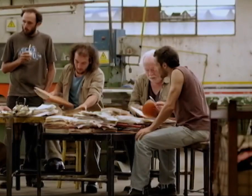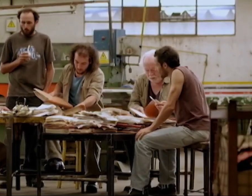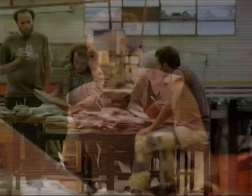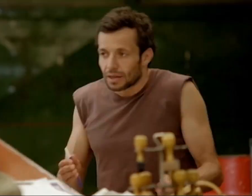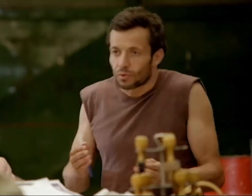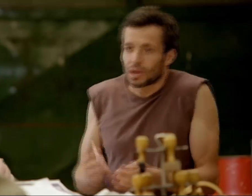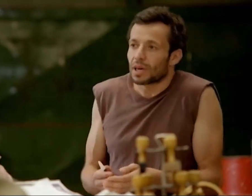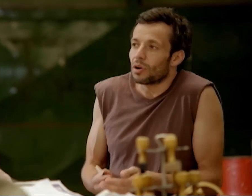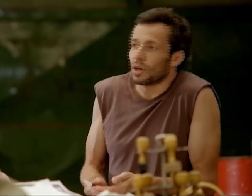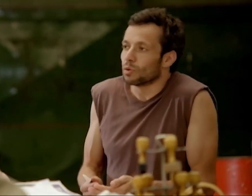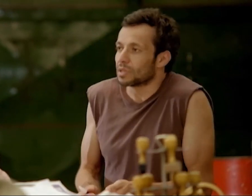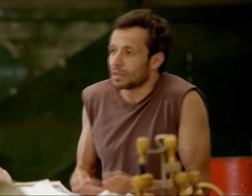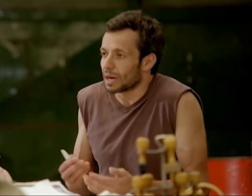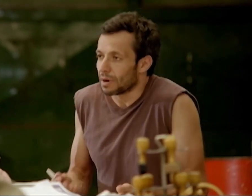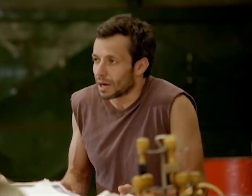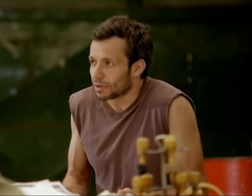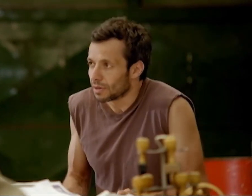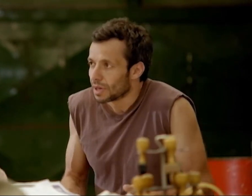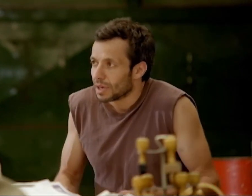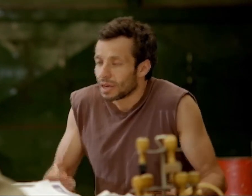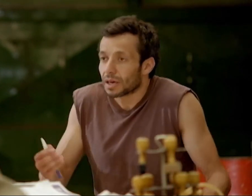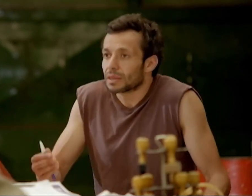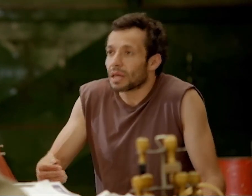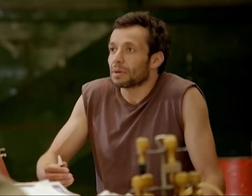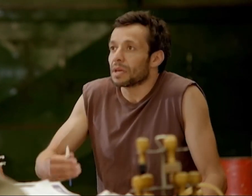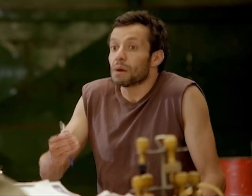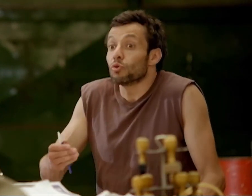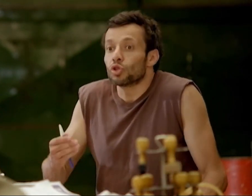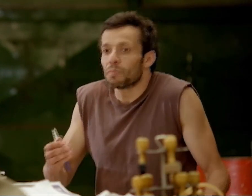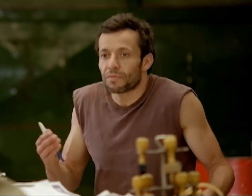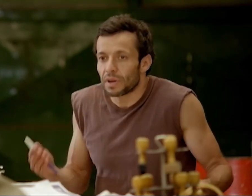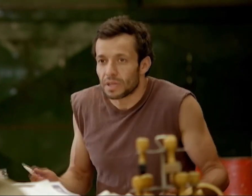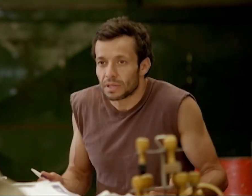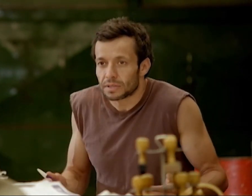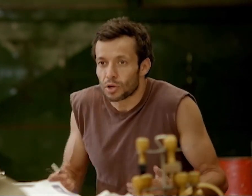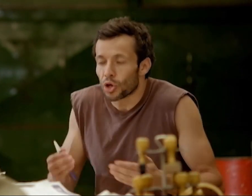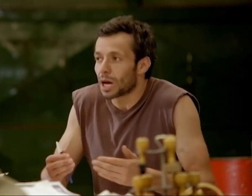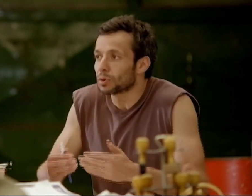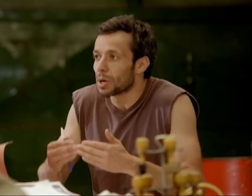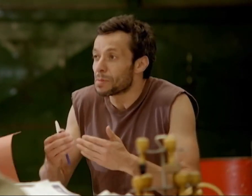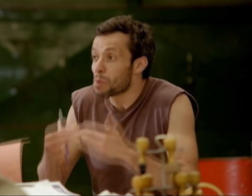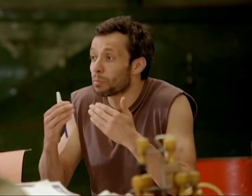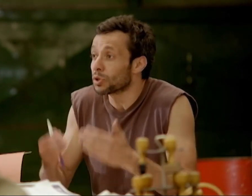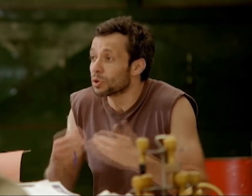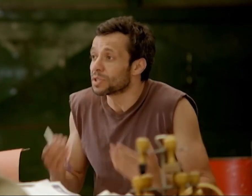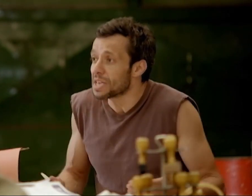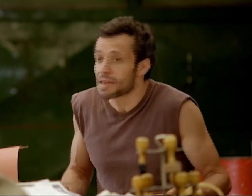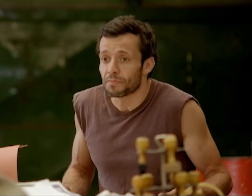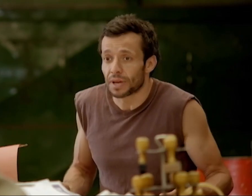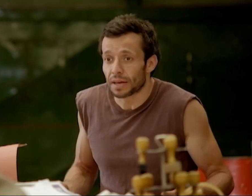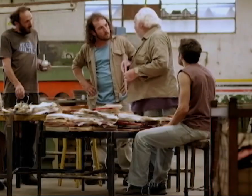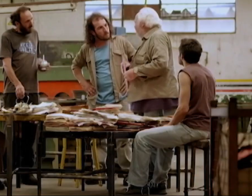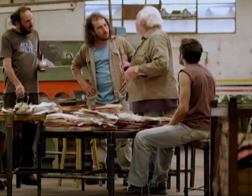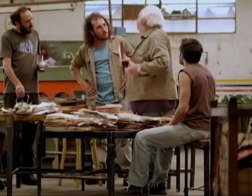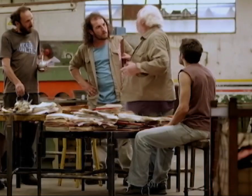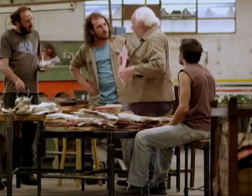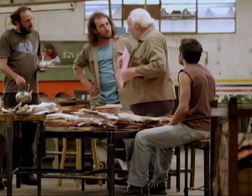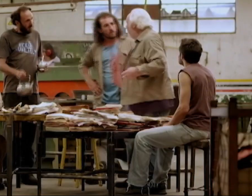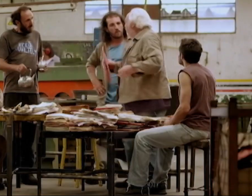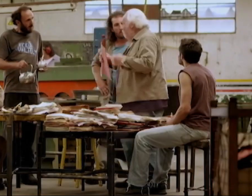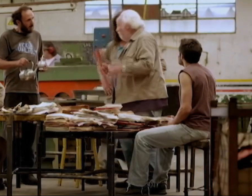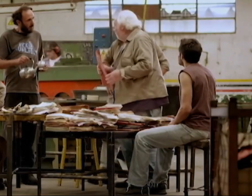Meyer, no es que no le guste el trabajo, es que Esteve sería mucho más feliz si lo dejamos en el mismo puesto de siempre. Yo soy